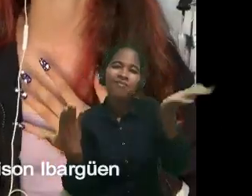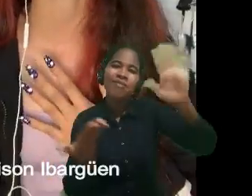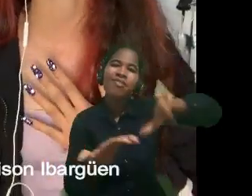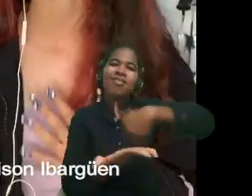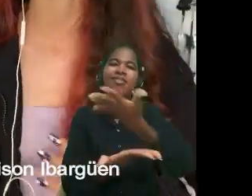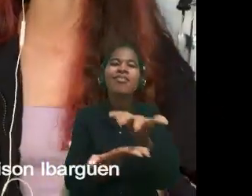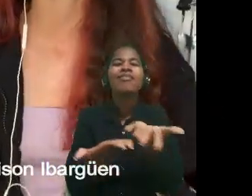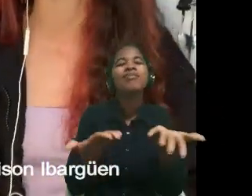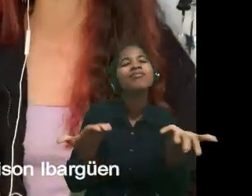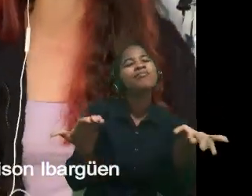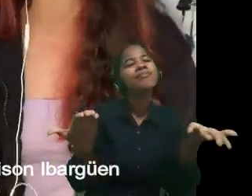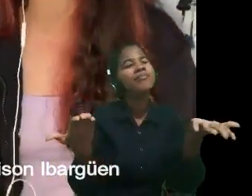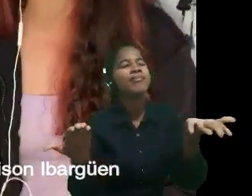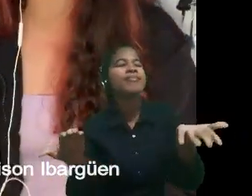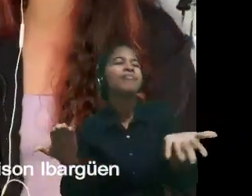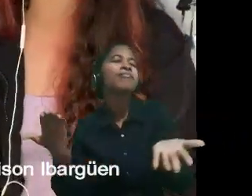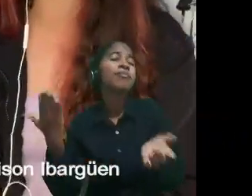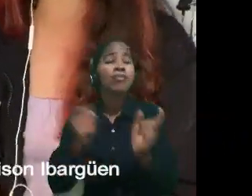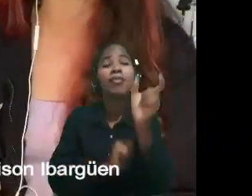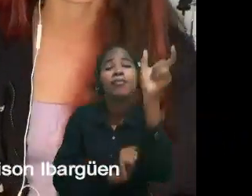mi alma,